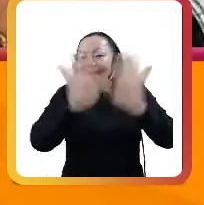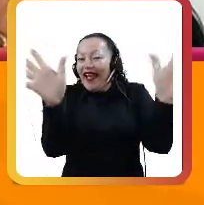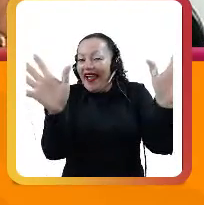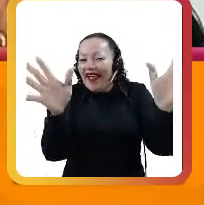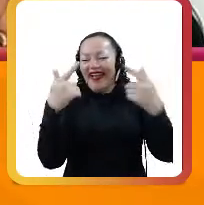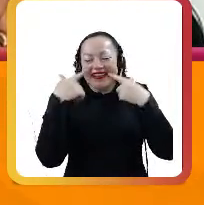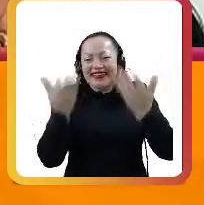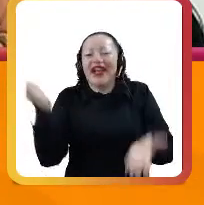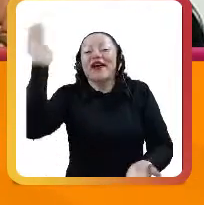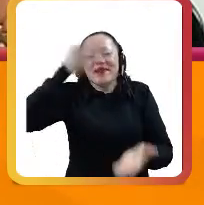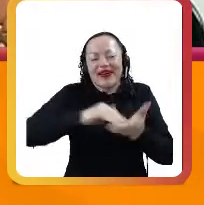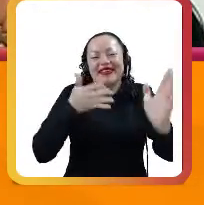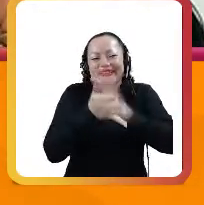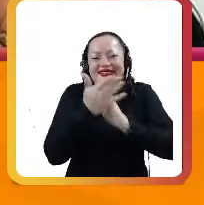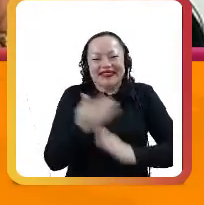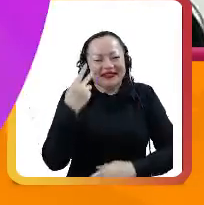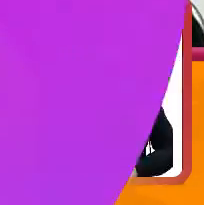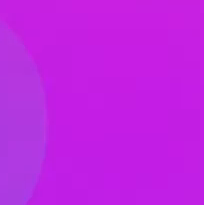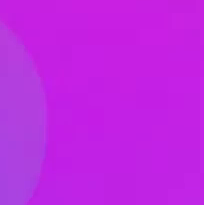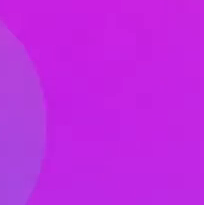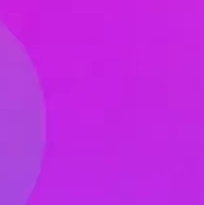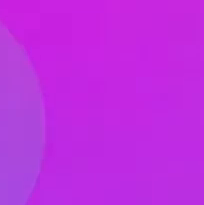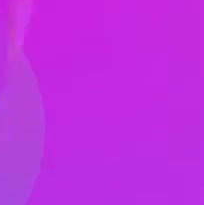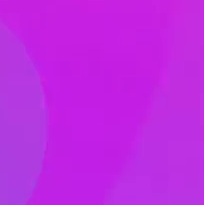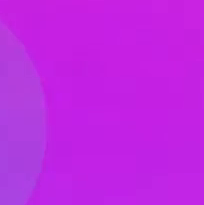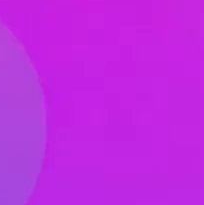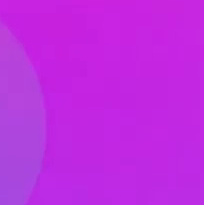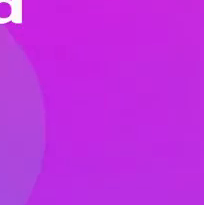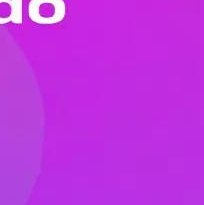Mañaneando. Ya regresamos.